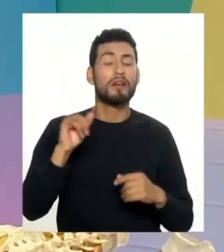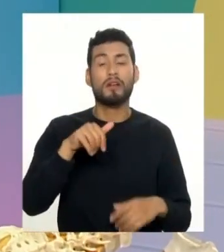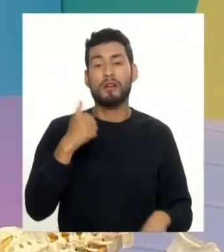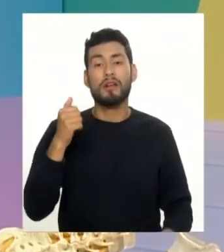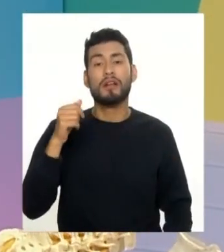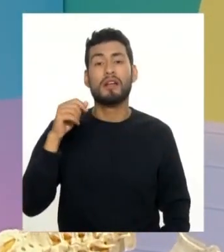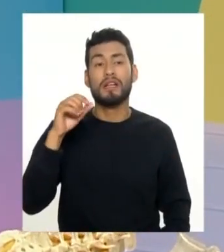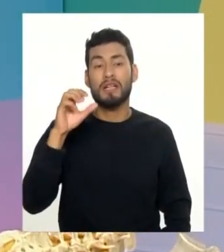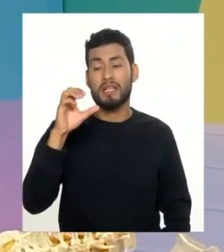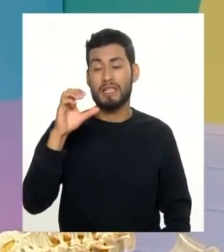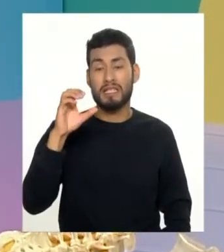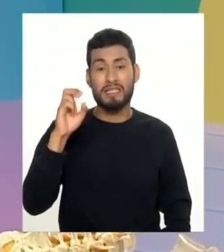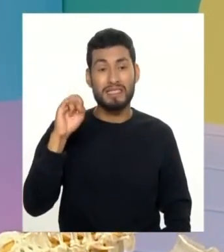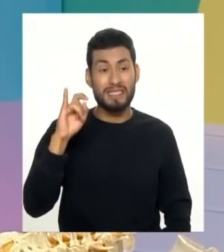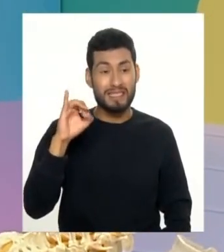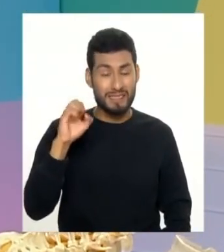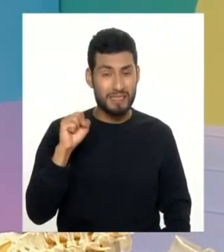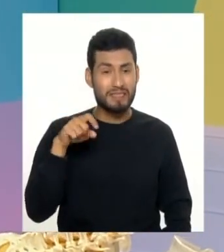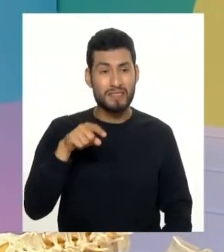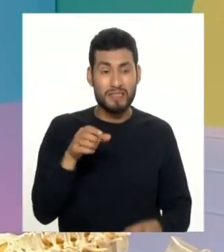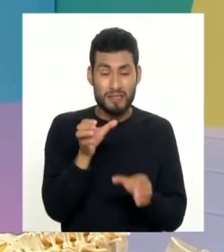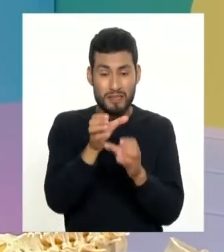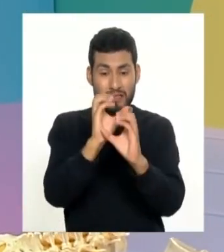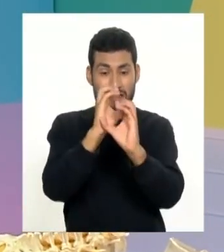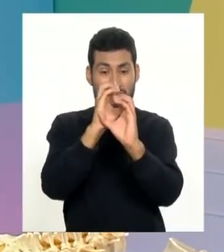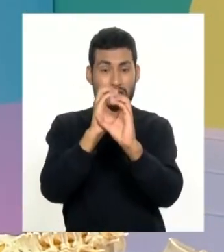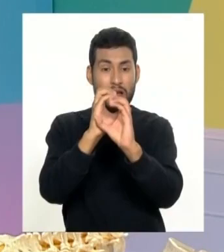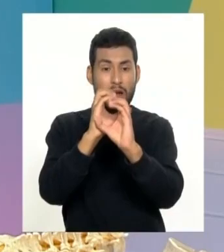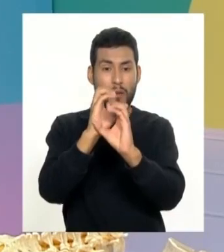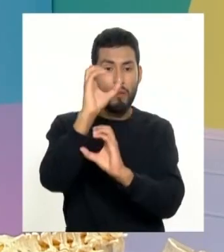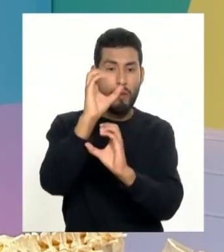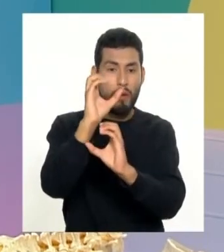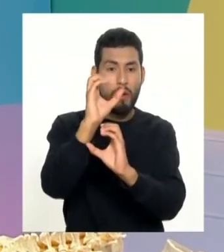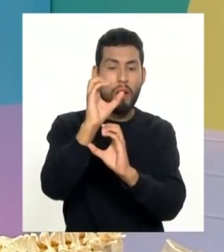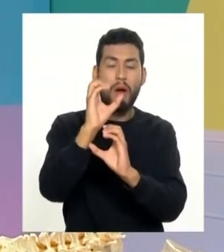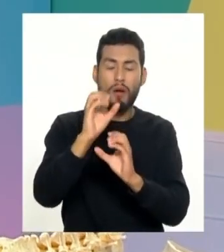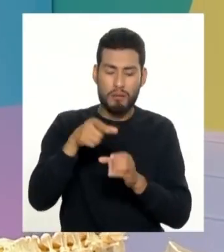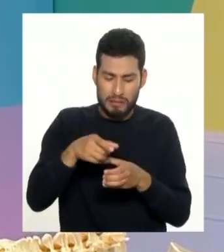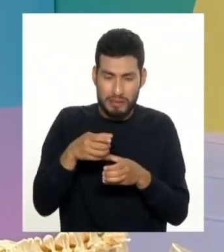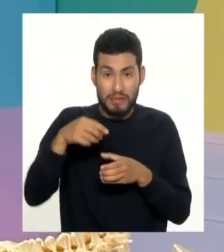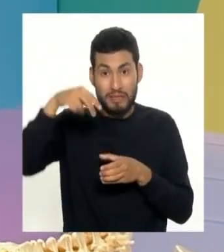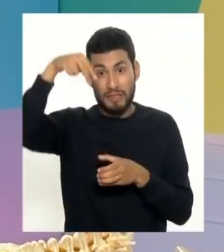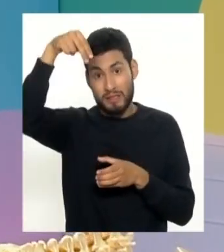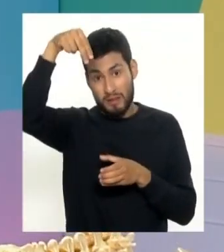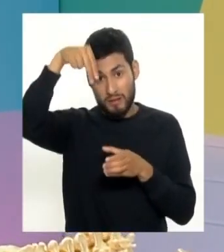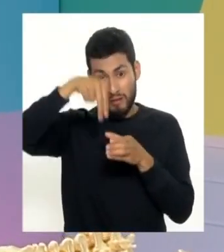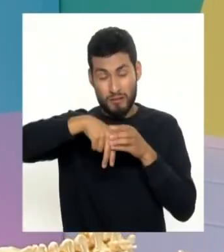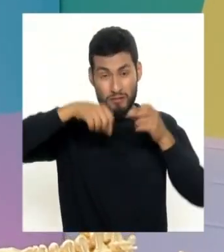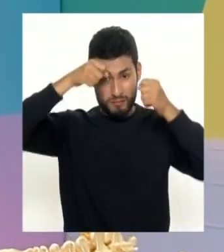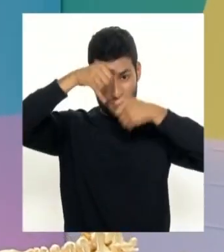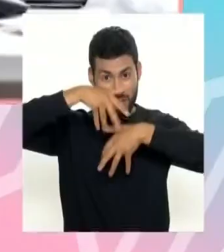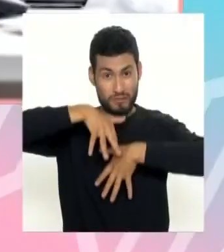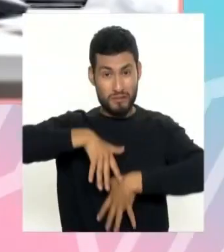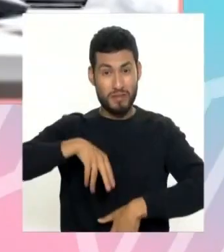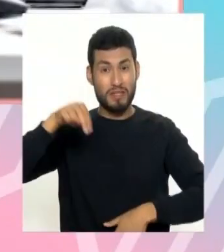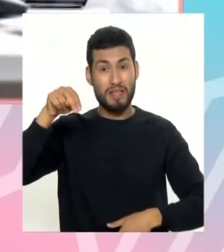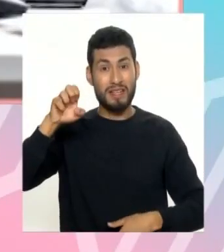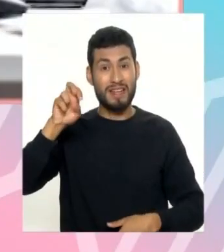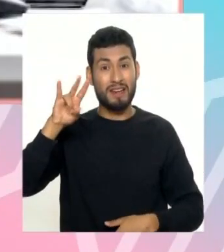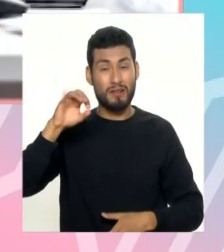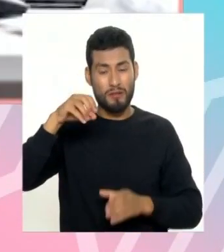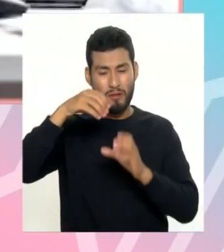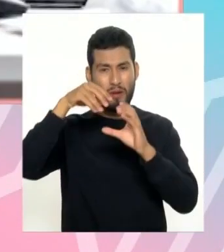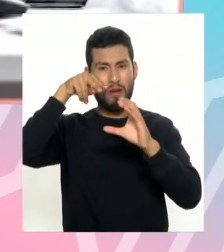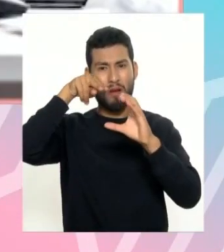listesis, que es un desplazamiento de una vértebra sobre otra vértebra, que atrapa el nervio. Entonces, en este proceso degenerativo van a